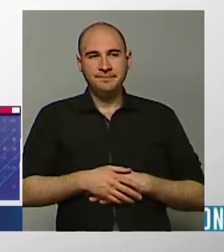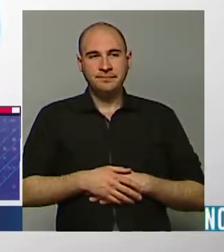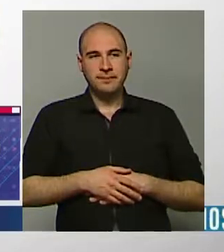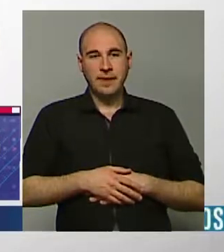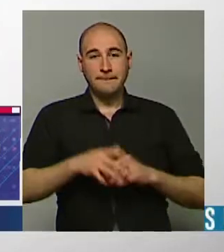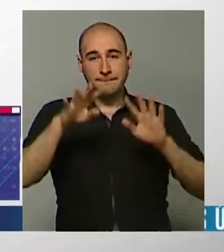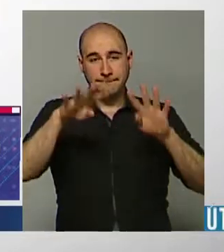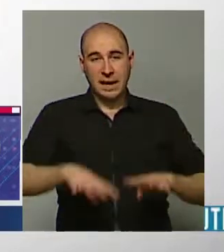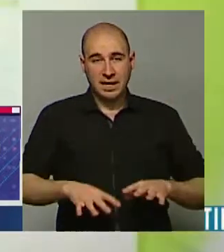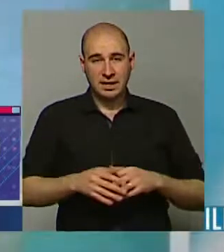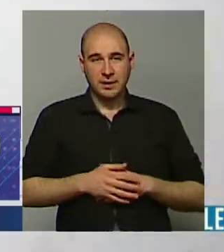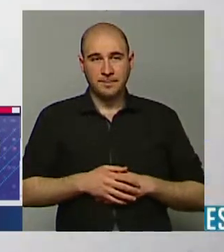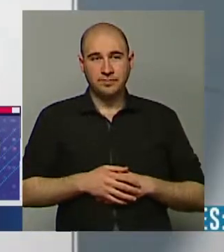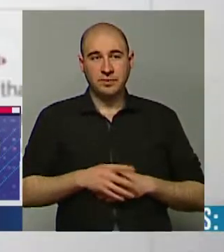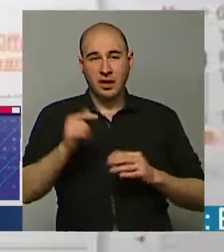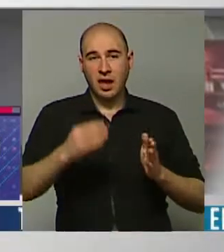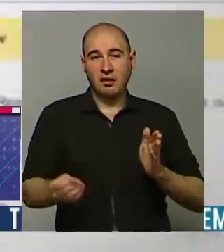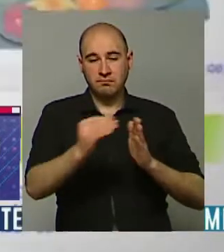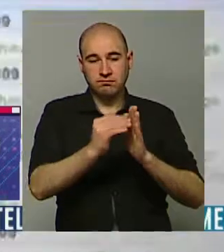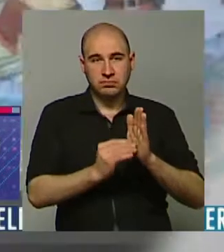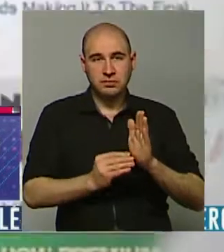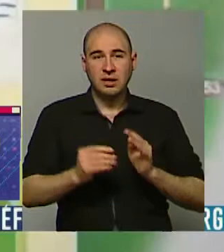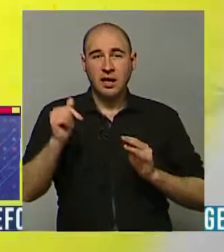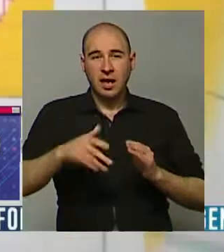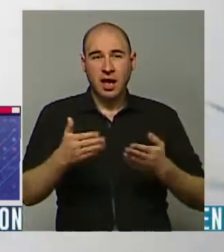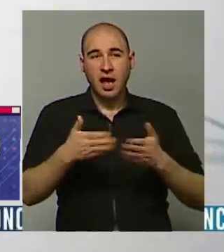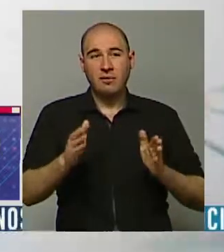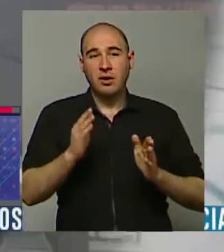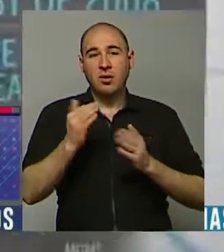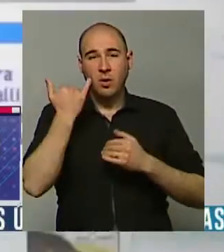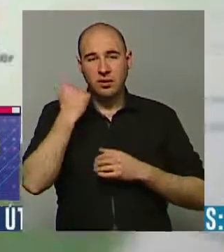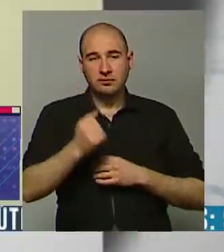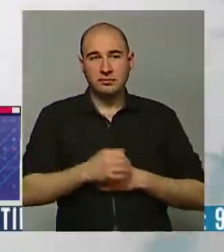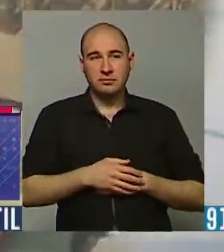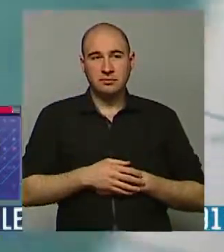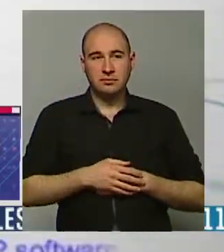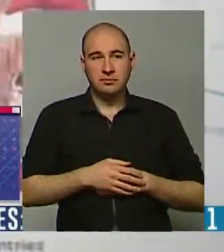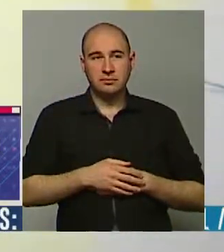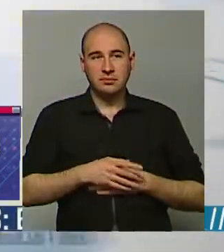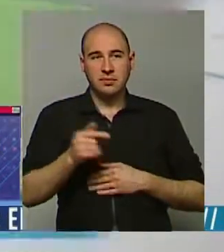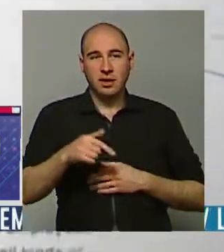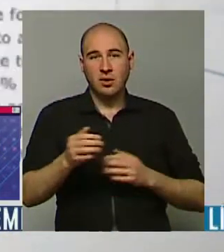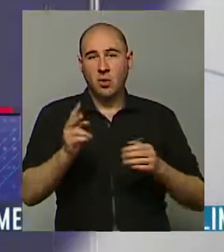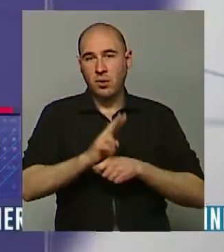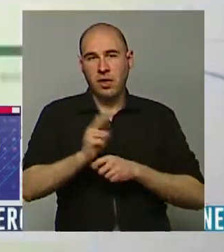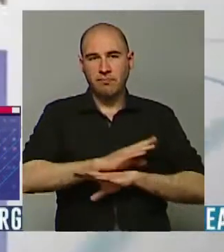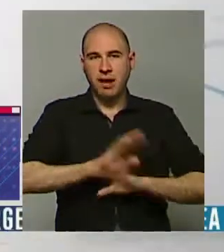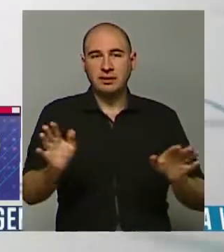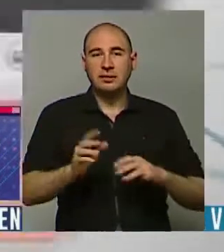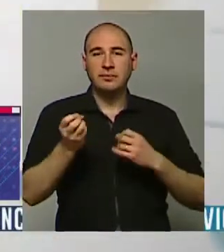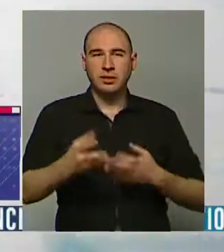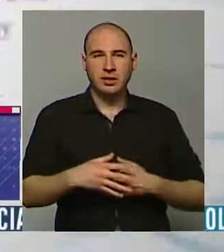La plataforma que lo tenía montado, bueno, ya se abrió y dijo que, bueno, que no le iba a brindar más protección. Porque